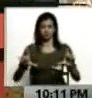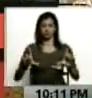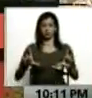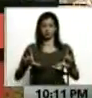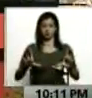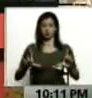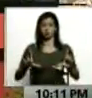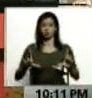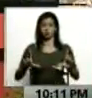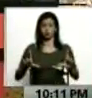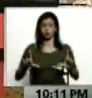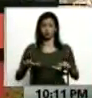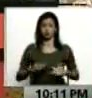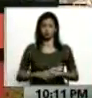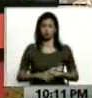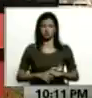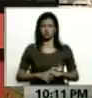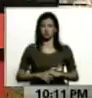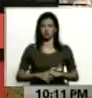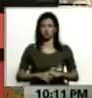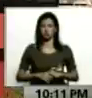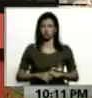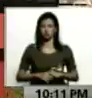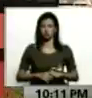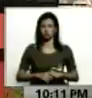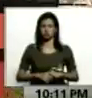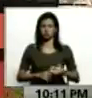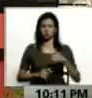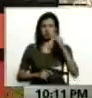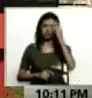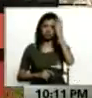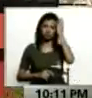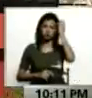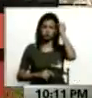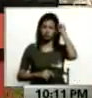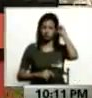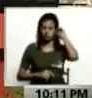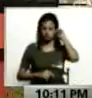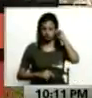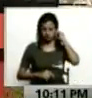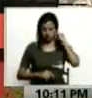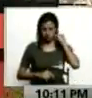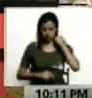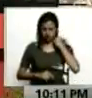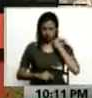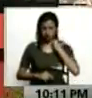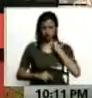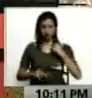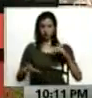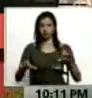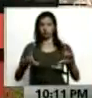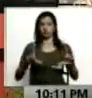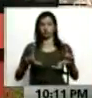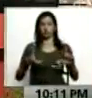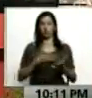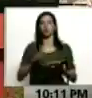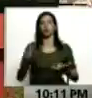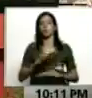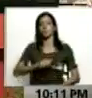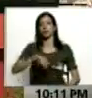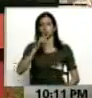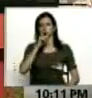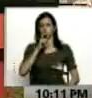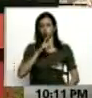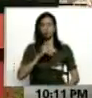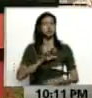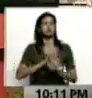cartelito cartelito sea que esty montando la piedra que ha alguien yo cartelito